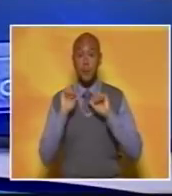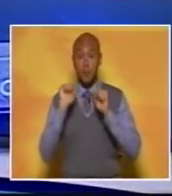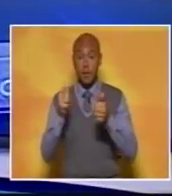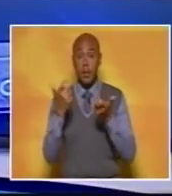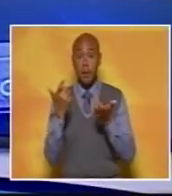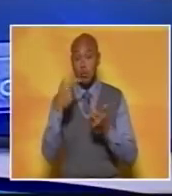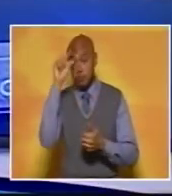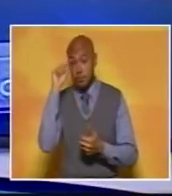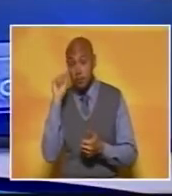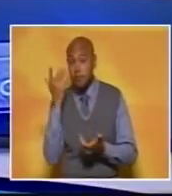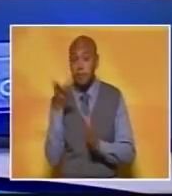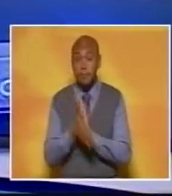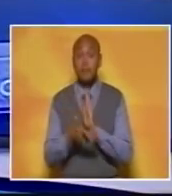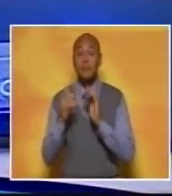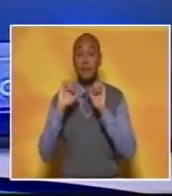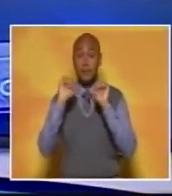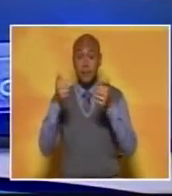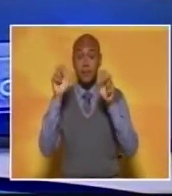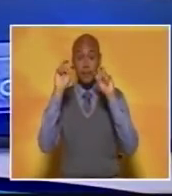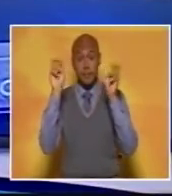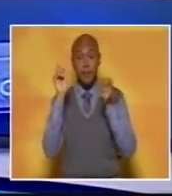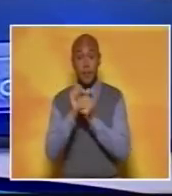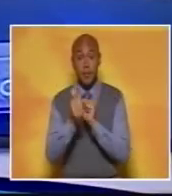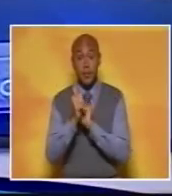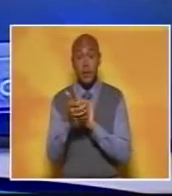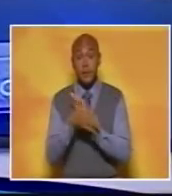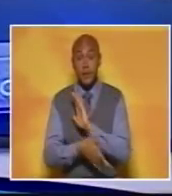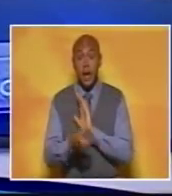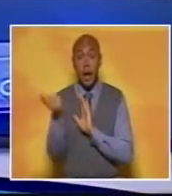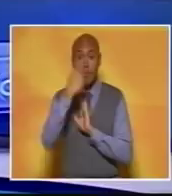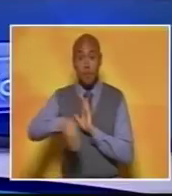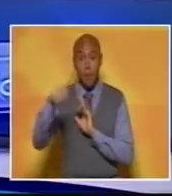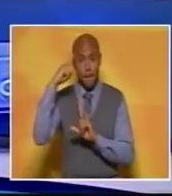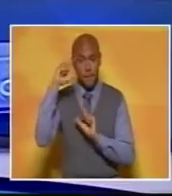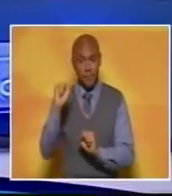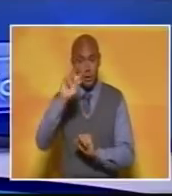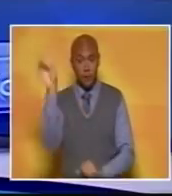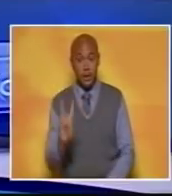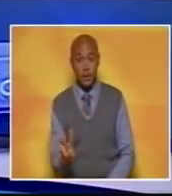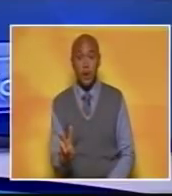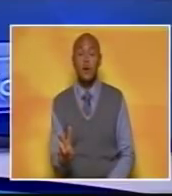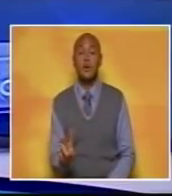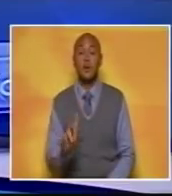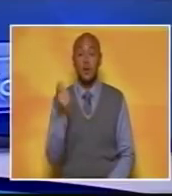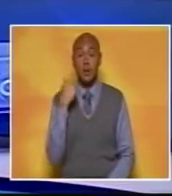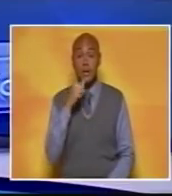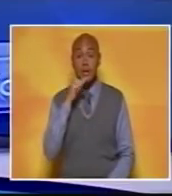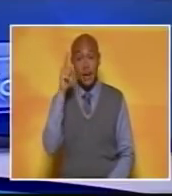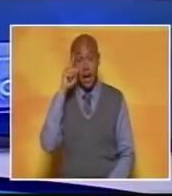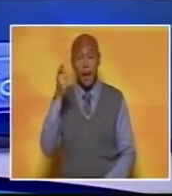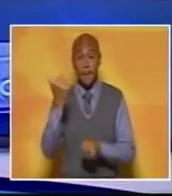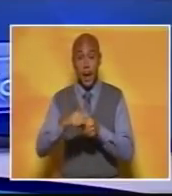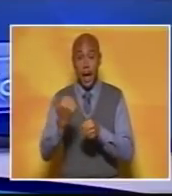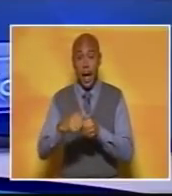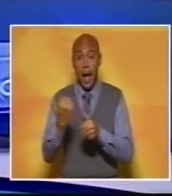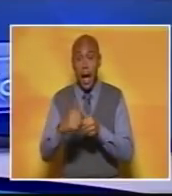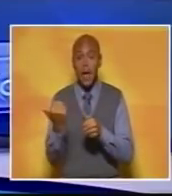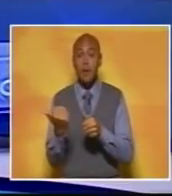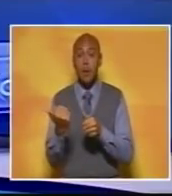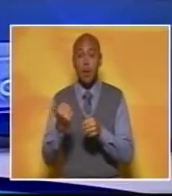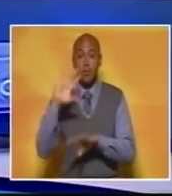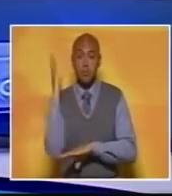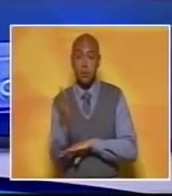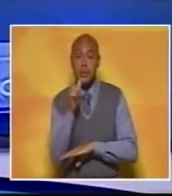Amigos, Andrina, comenzamos las noticias deportivas con la temporada de la Liga Venezolana de Béisbol. Las Águilas del Zulia dejaron sin